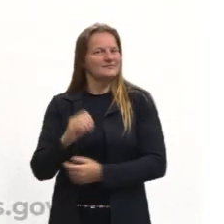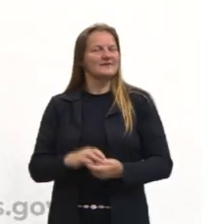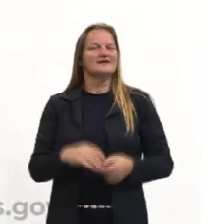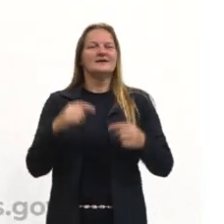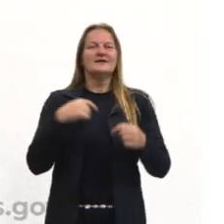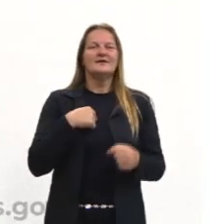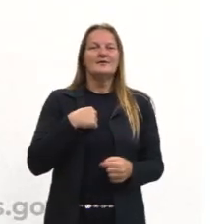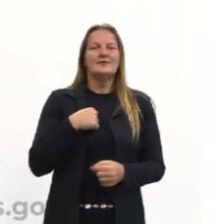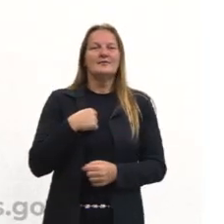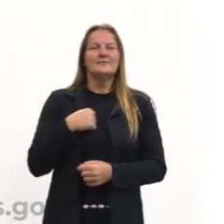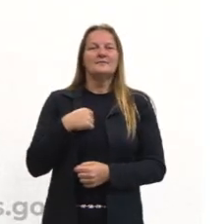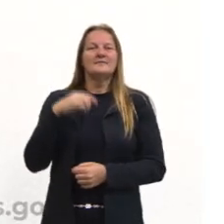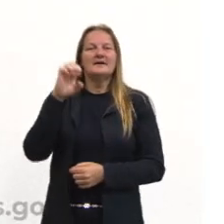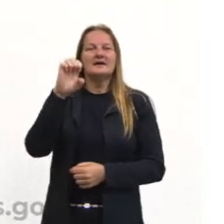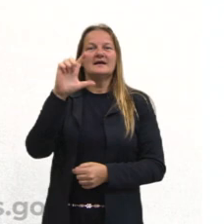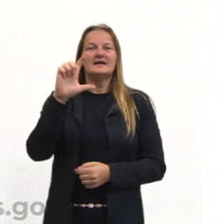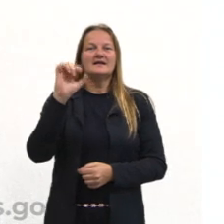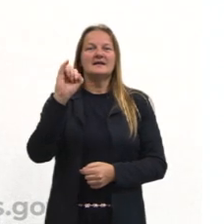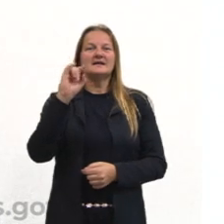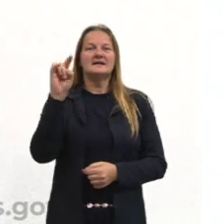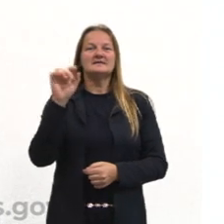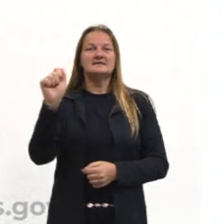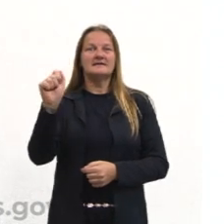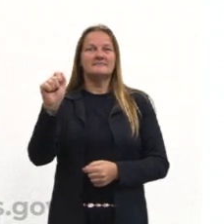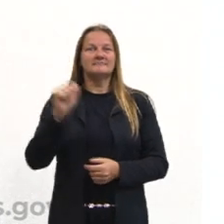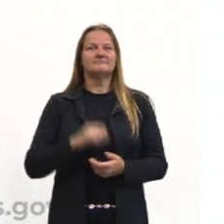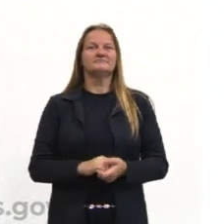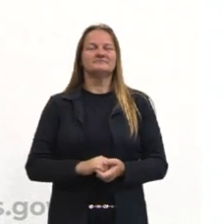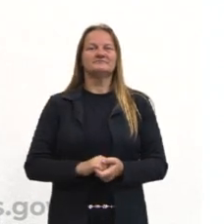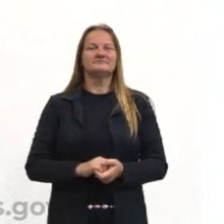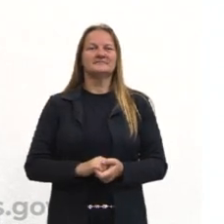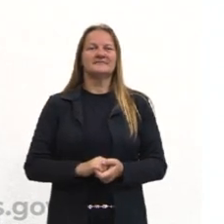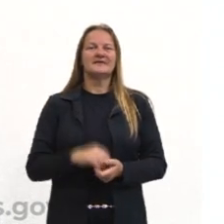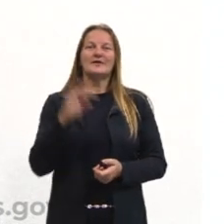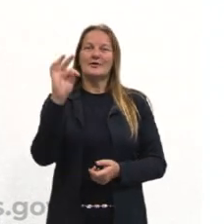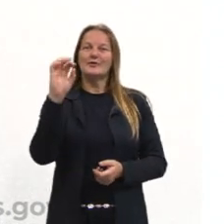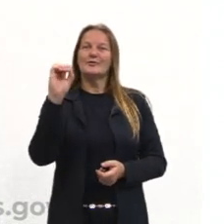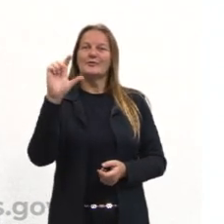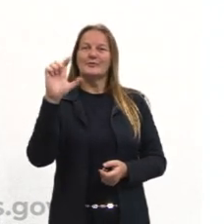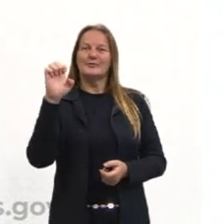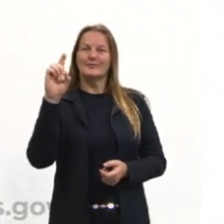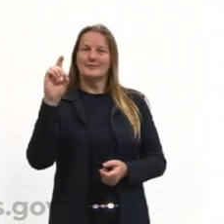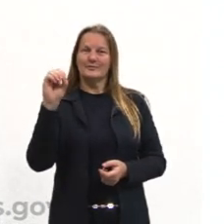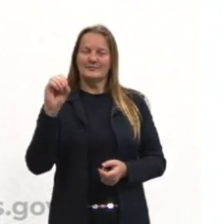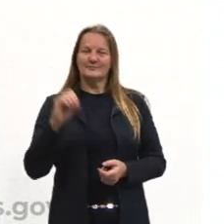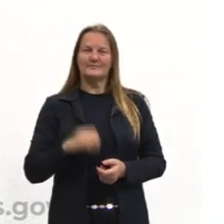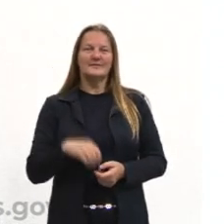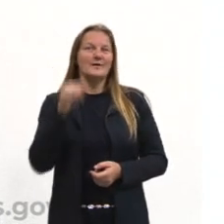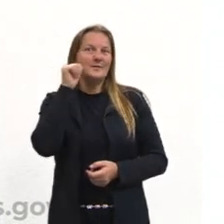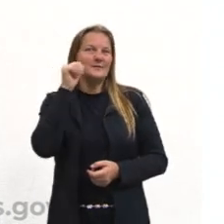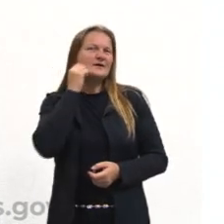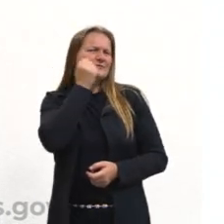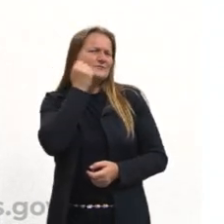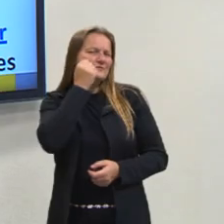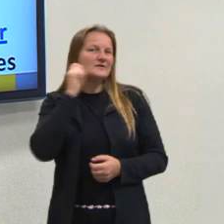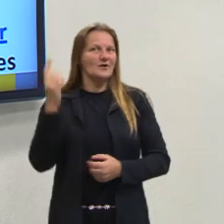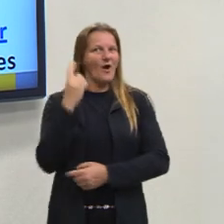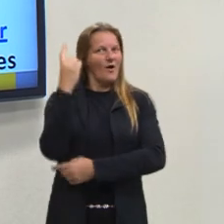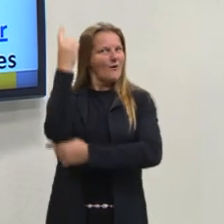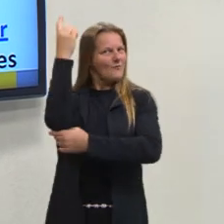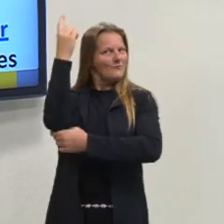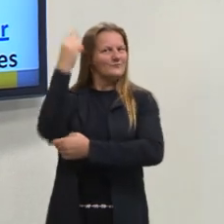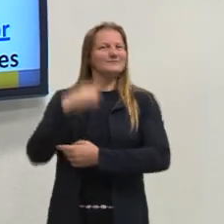soy la maestra Elisá, profesora Elisá da Fontoura Toledo. Soy una mujer negra alta,